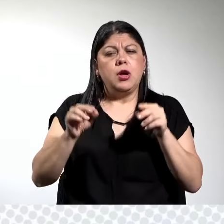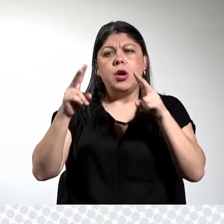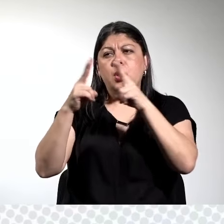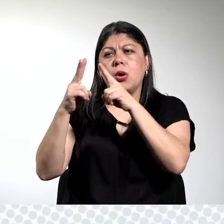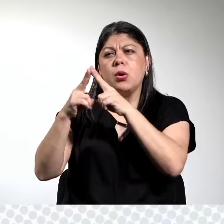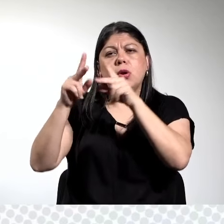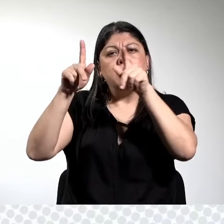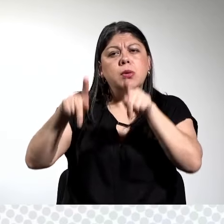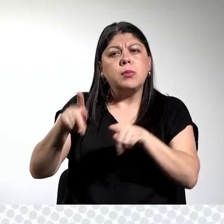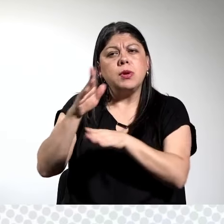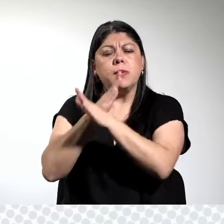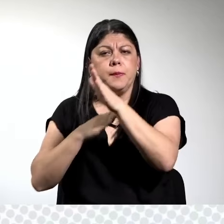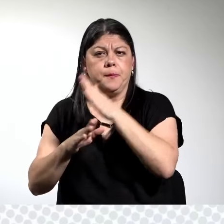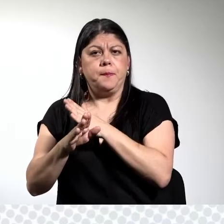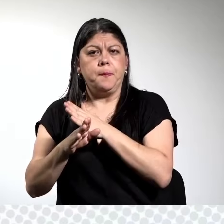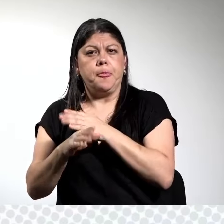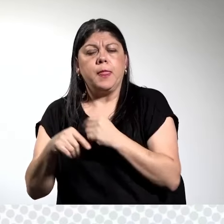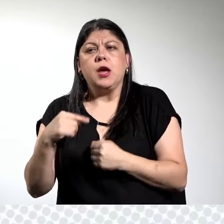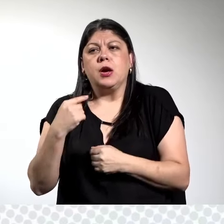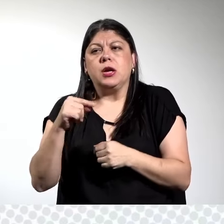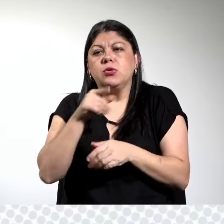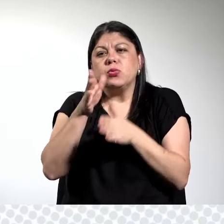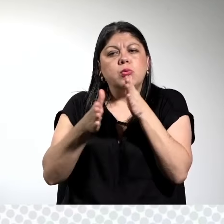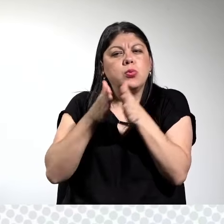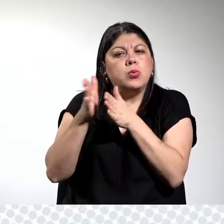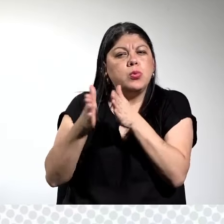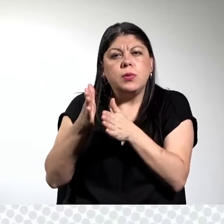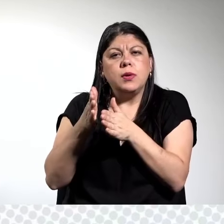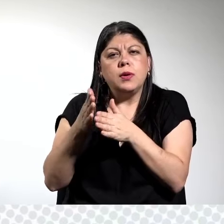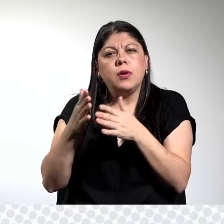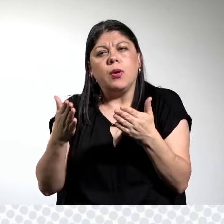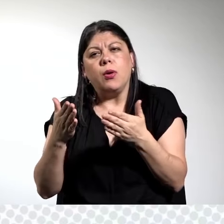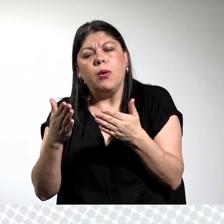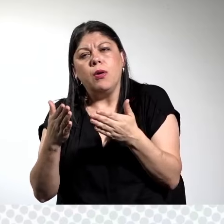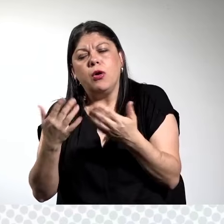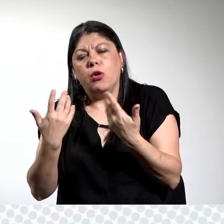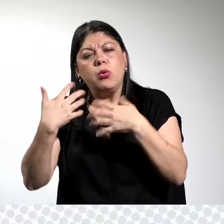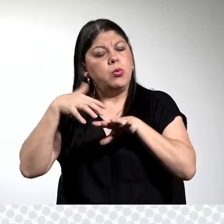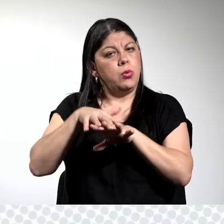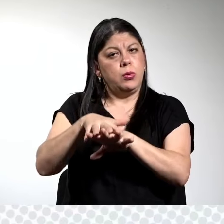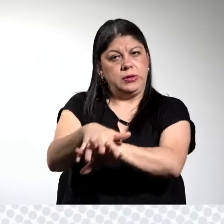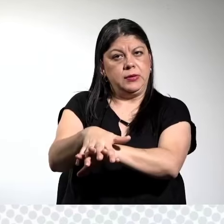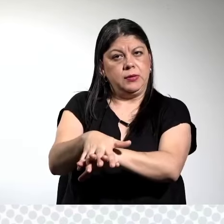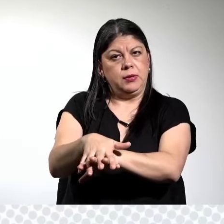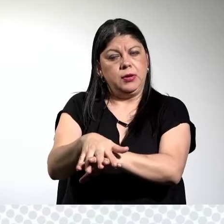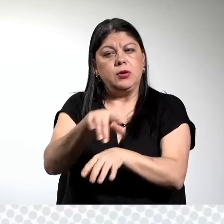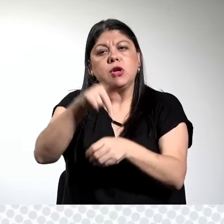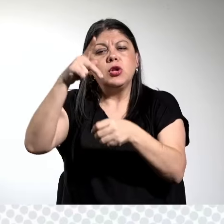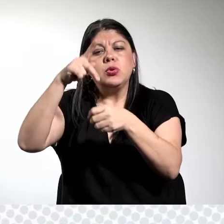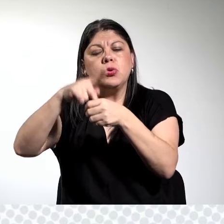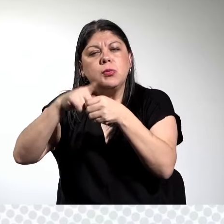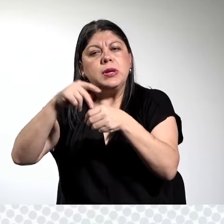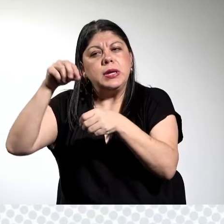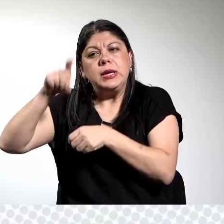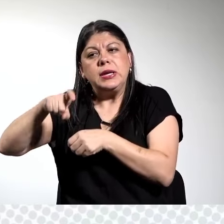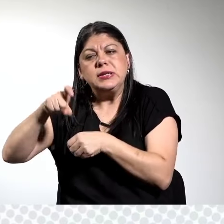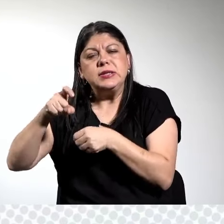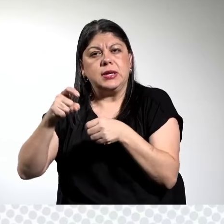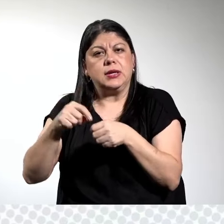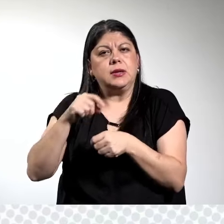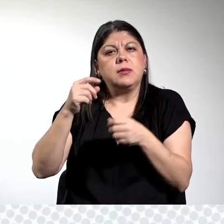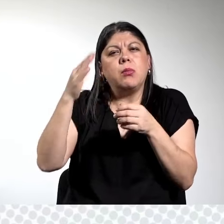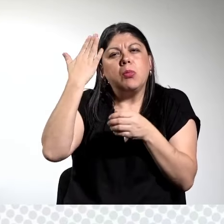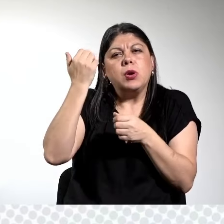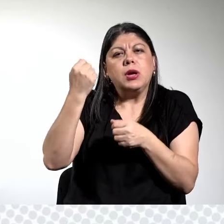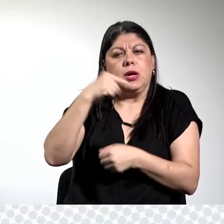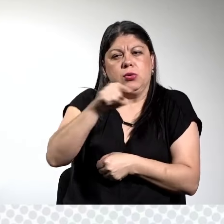cómo personas con algún tipo de discapacidad no son cuidadas o no están en cuidados donde se tomen en cuenta sus necesidades. Y eso tiene que ver centralmente